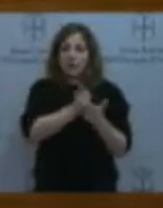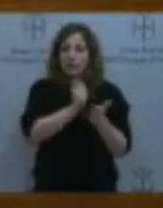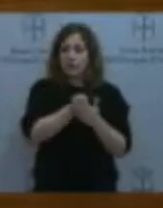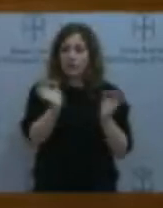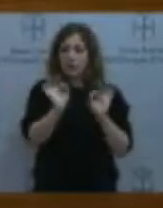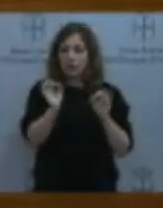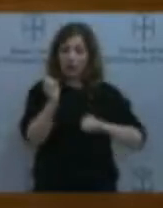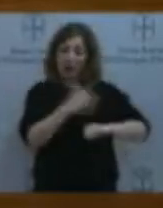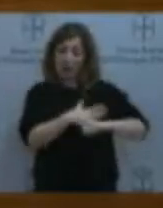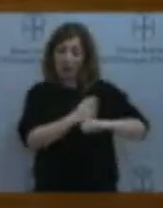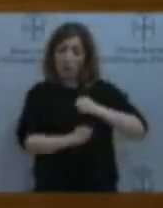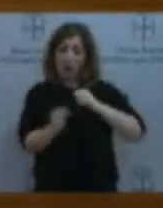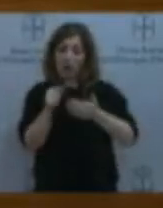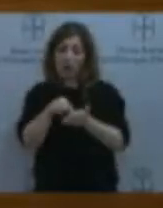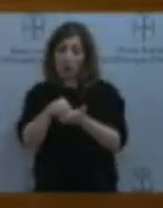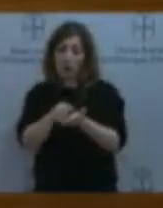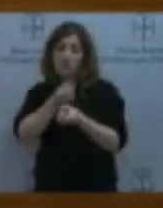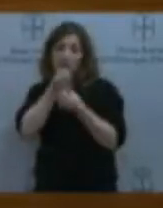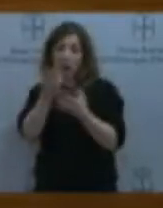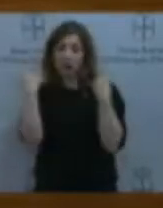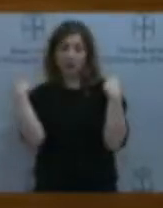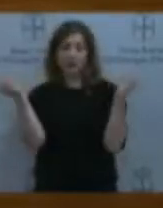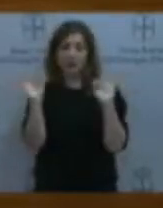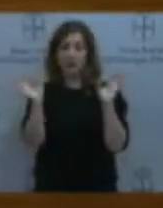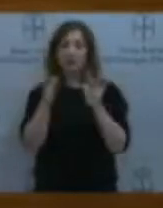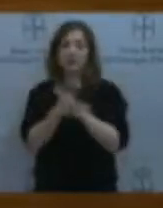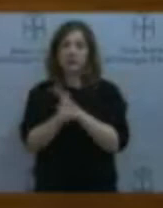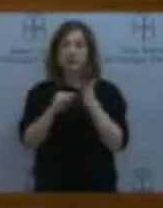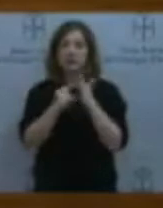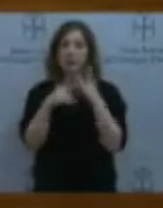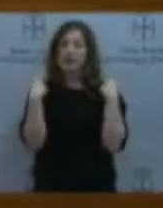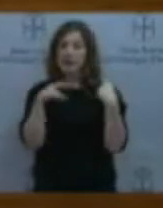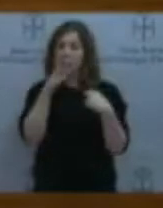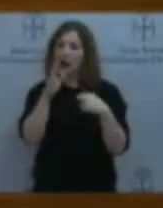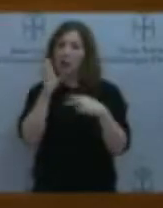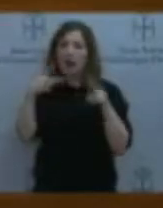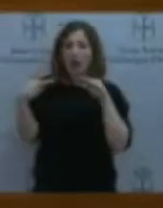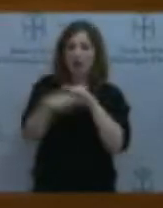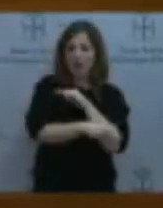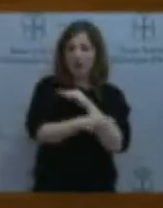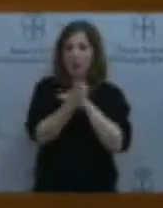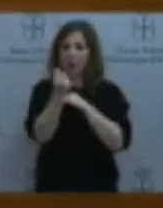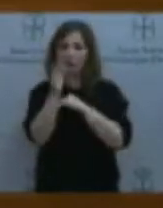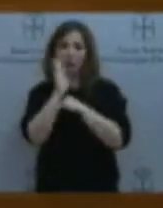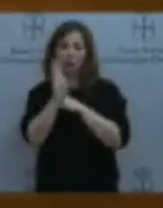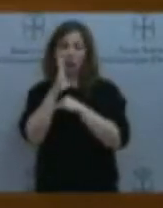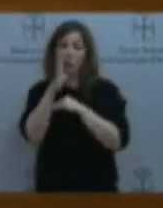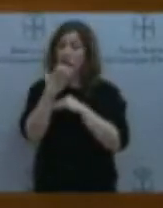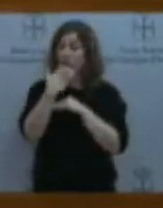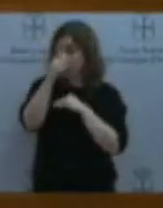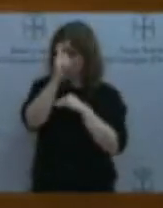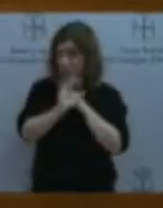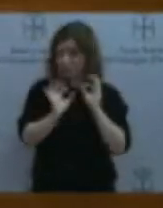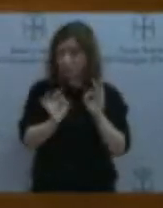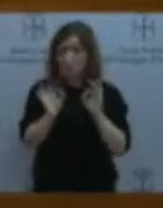que ver un sistema fiscal que permite la evasión, porque si no tenemos eso en cuenta parece que nos estamos pegando